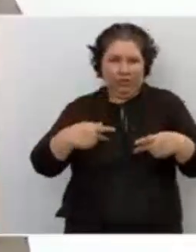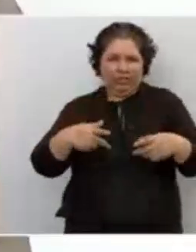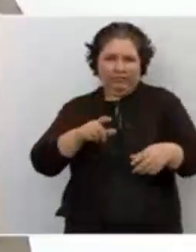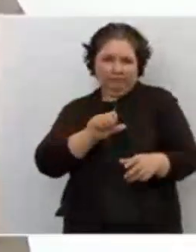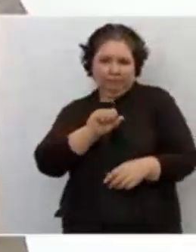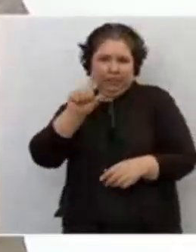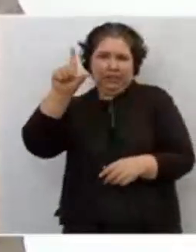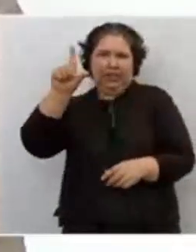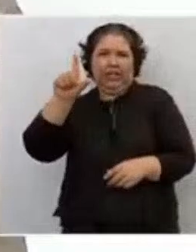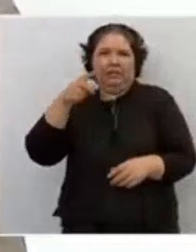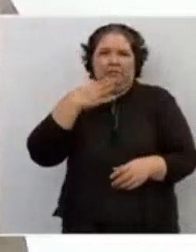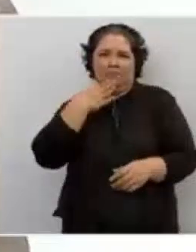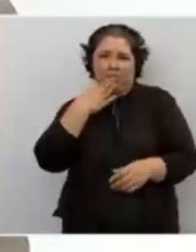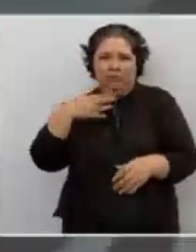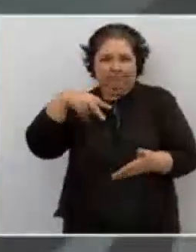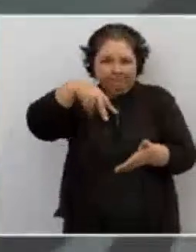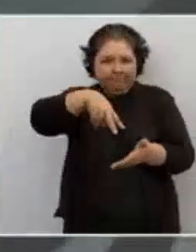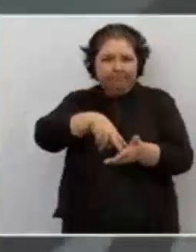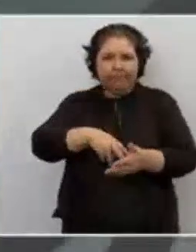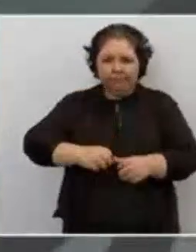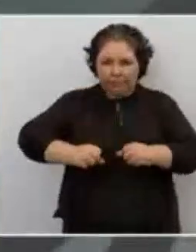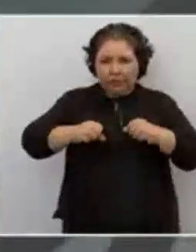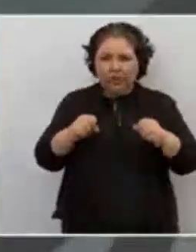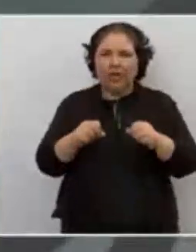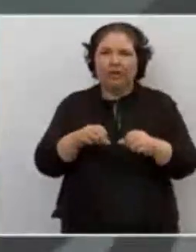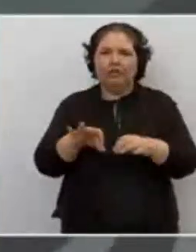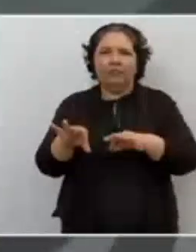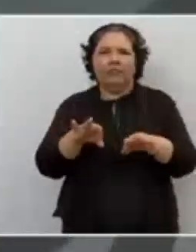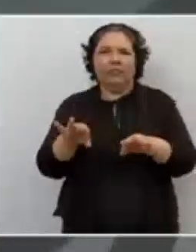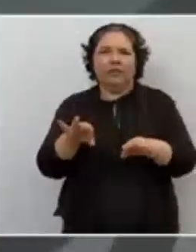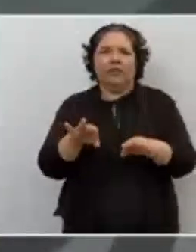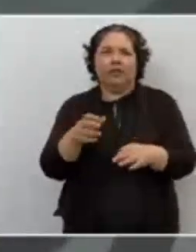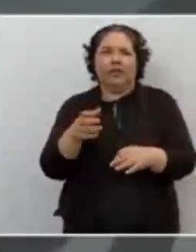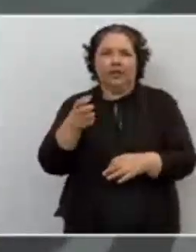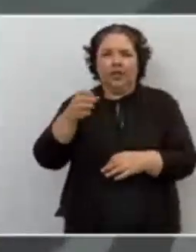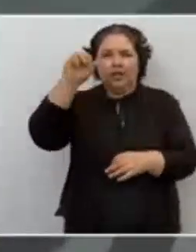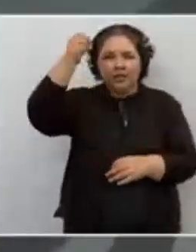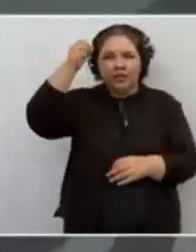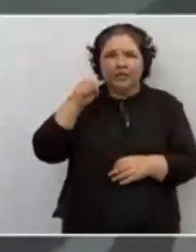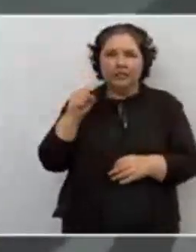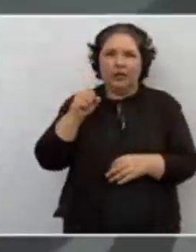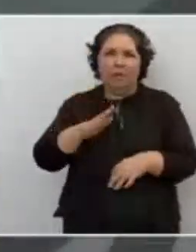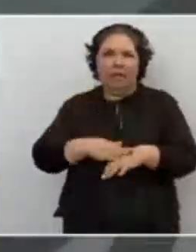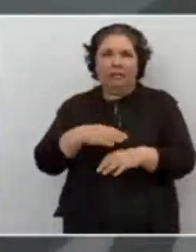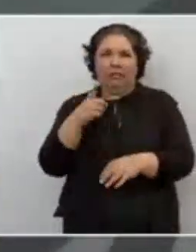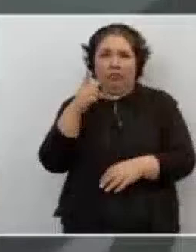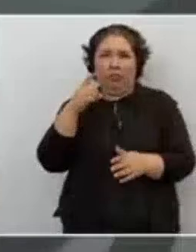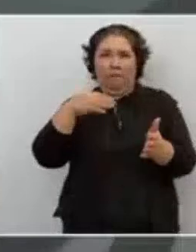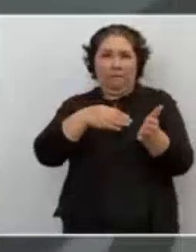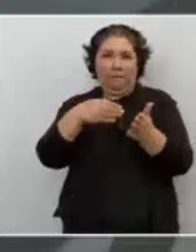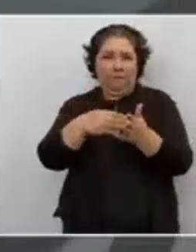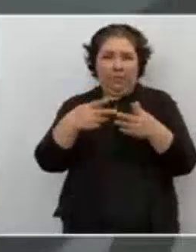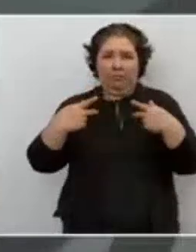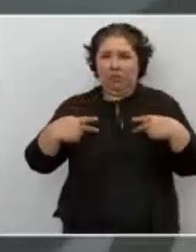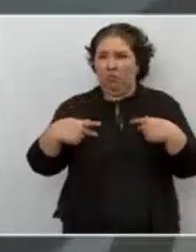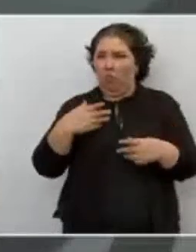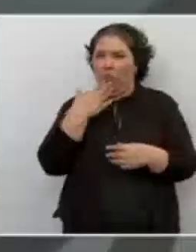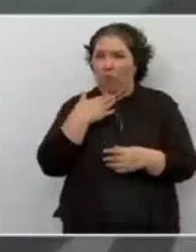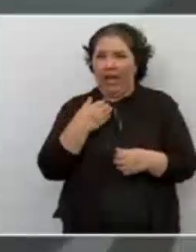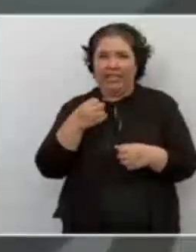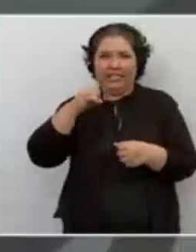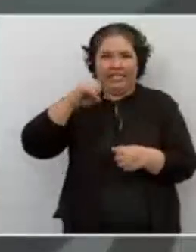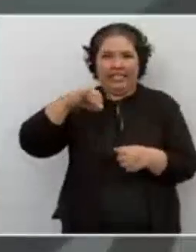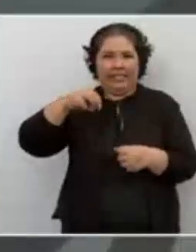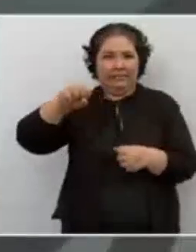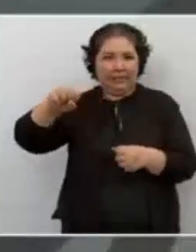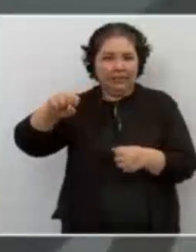con los pies bien puestos en el territorio. En Sinaloa, más de 1 millón de personas no cuentan con seguridad social.